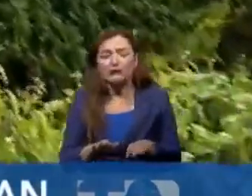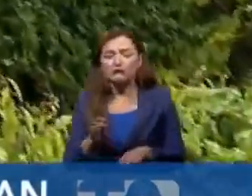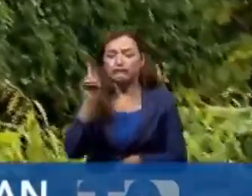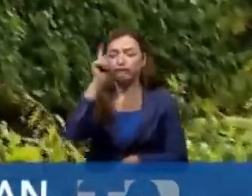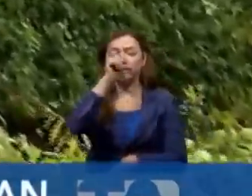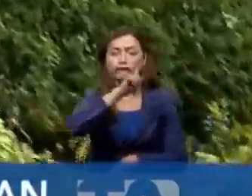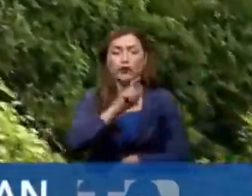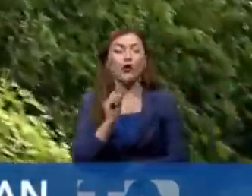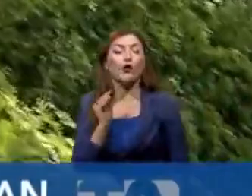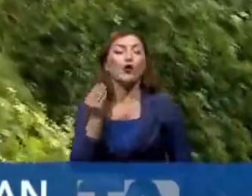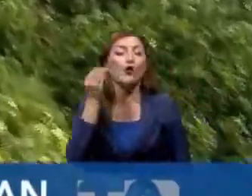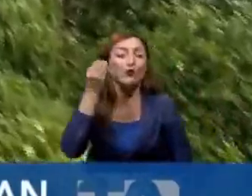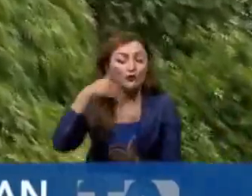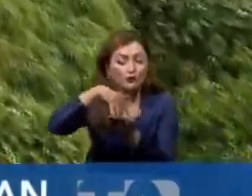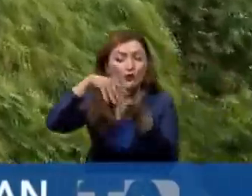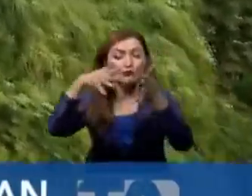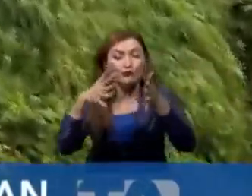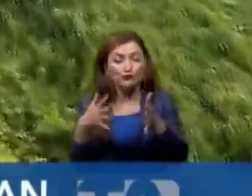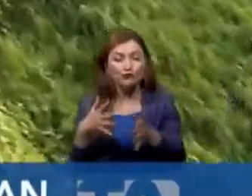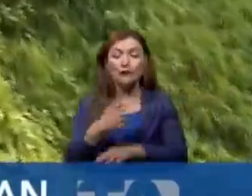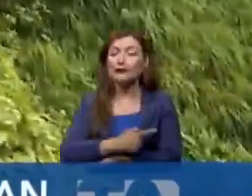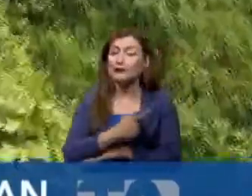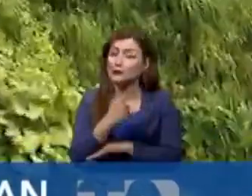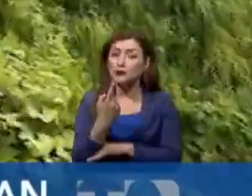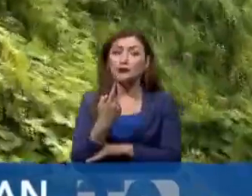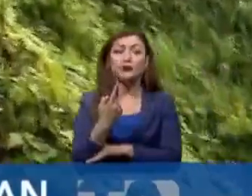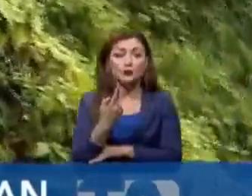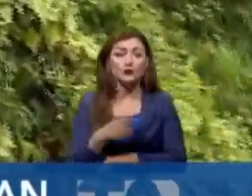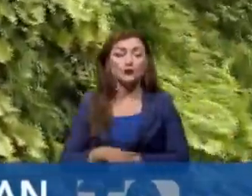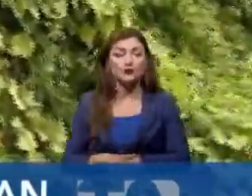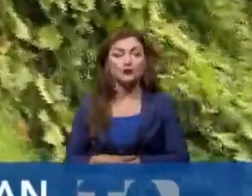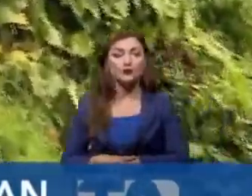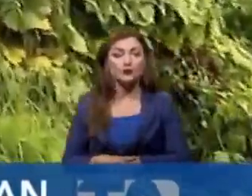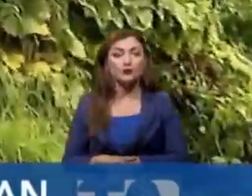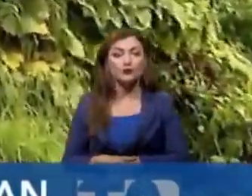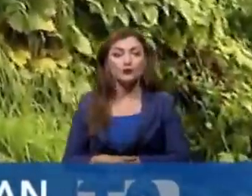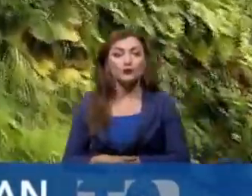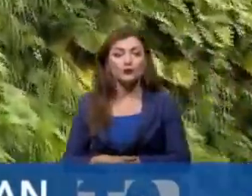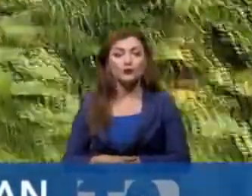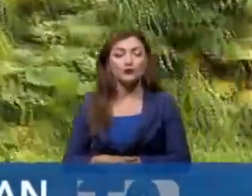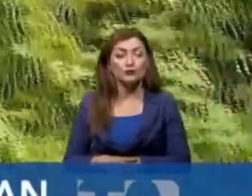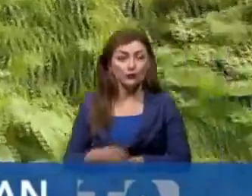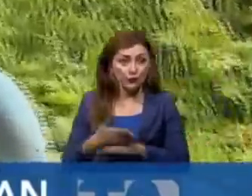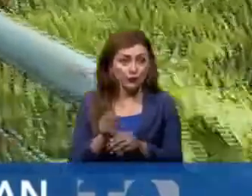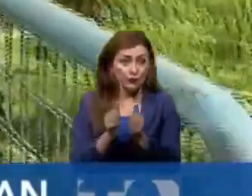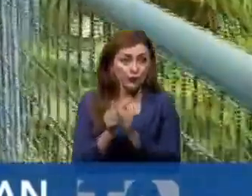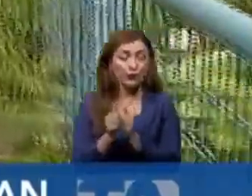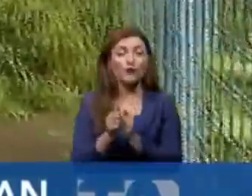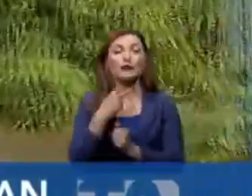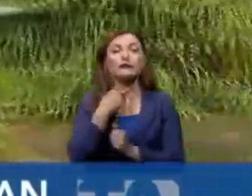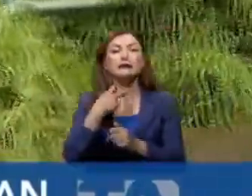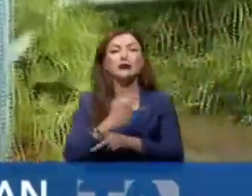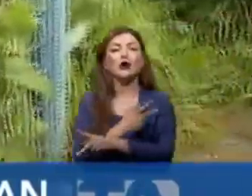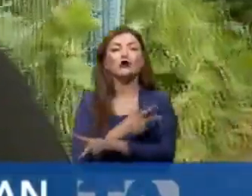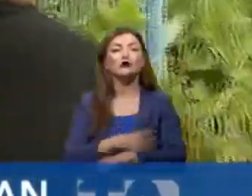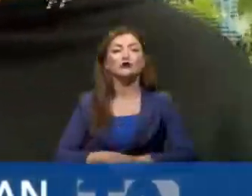los jovencitos de estudiantes entre el día y que salen los más tarde igual Es peligroso